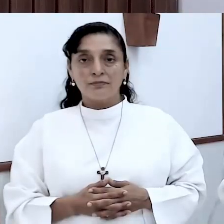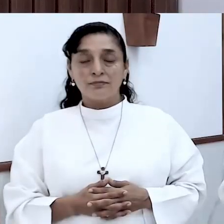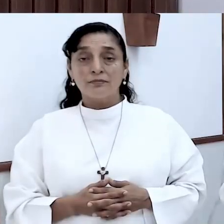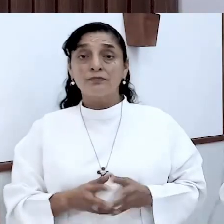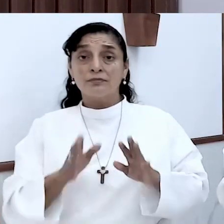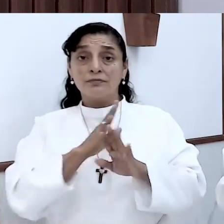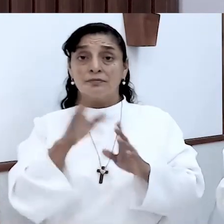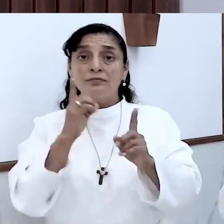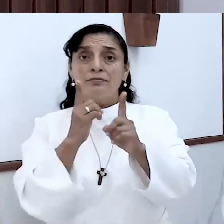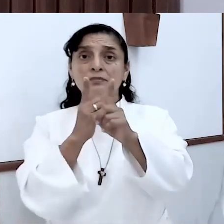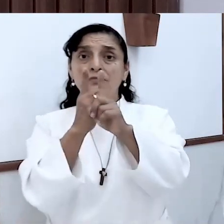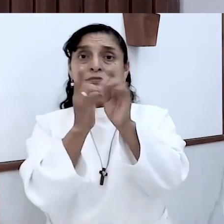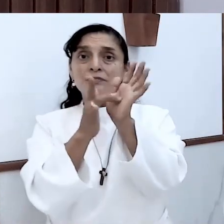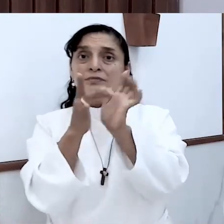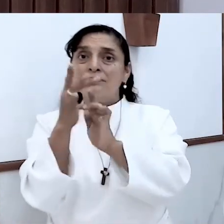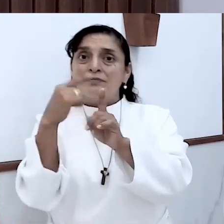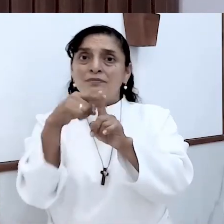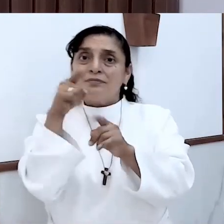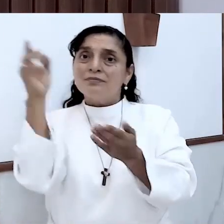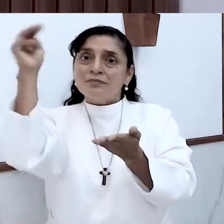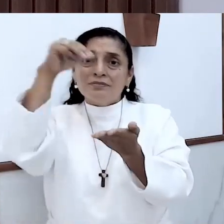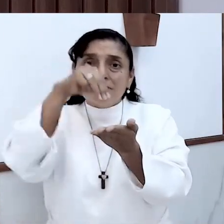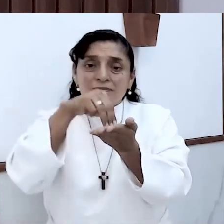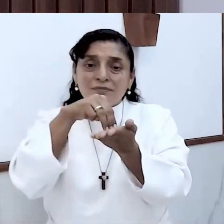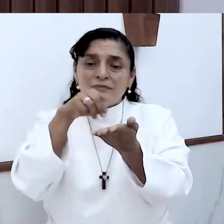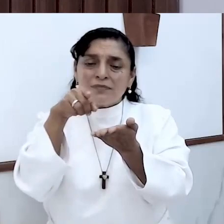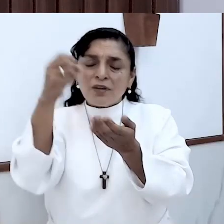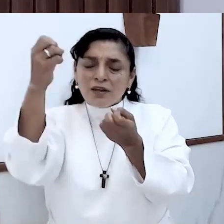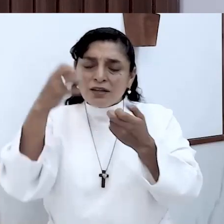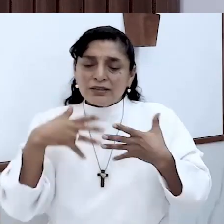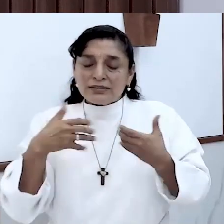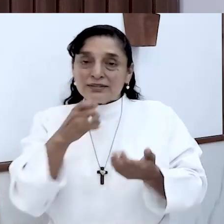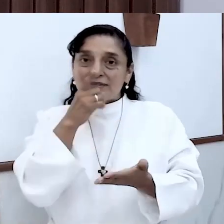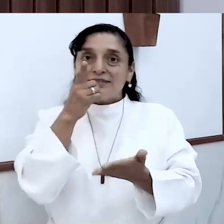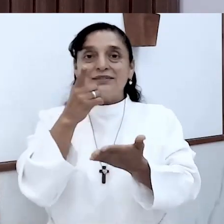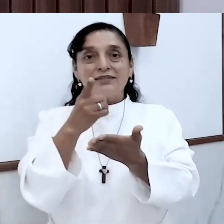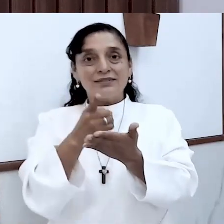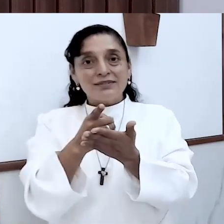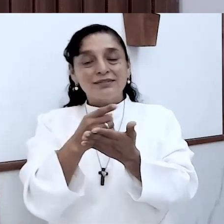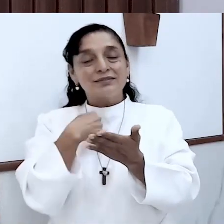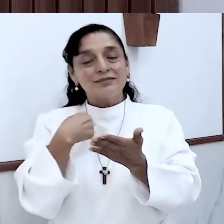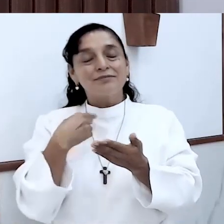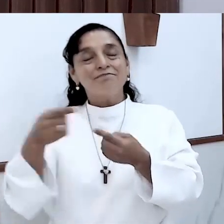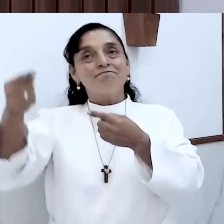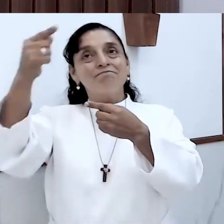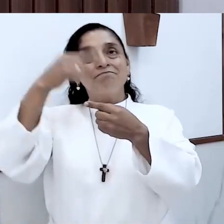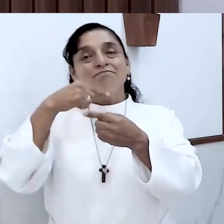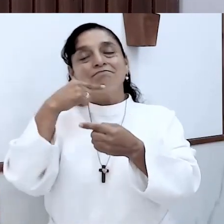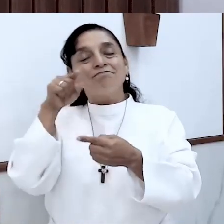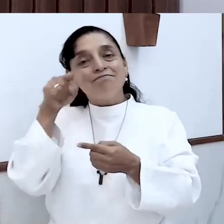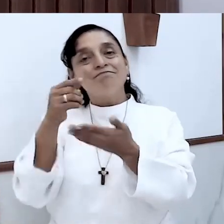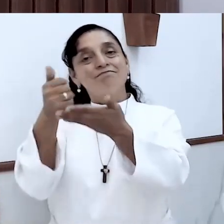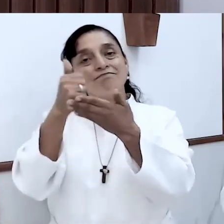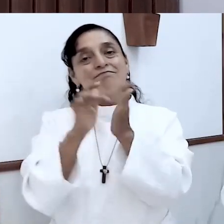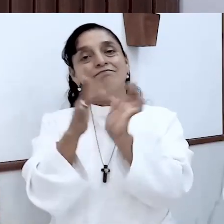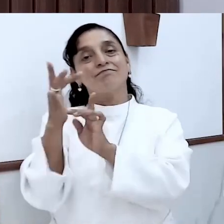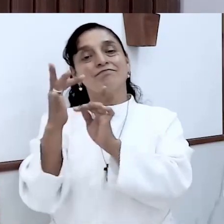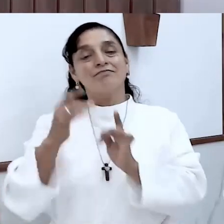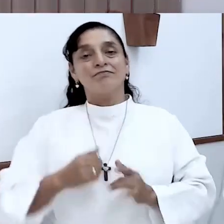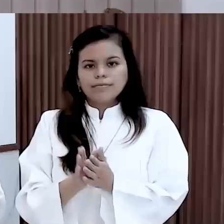Hemos encontrado a Cristo, el Mesías. La gracia y la verdad nos han llegado por Él.